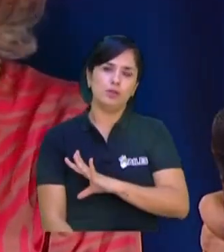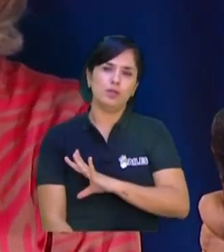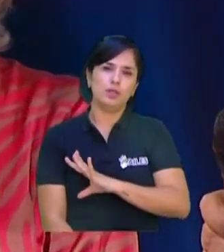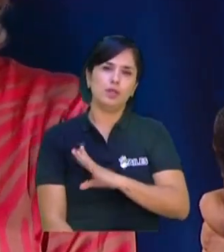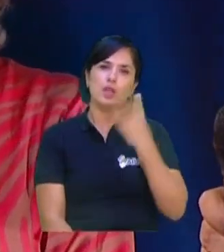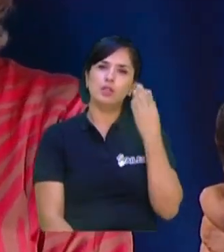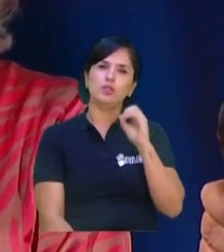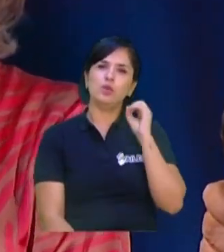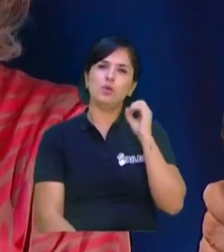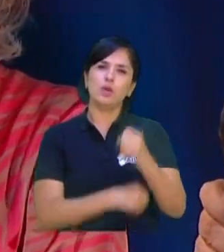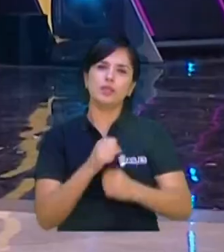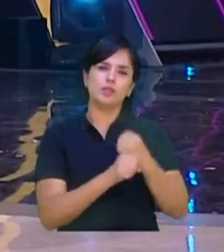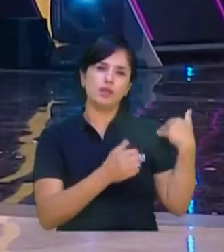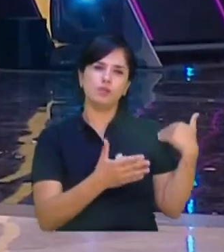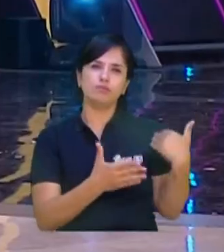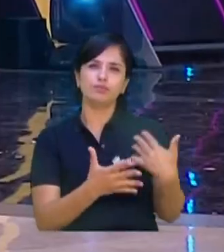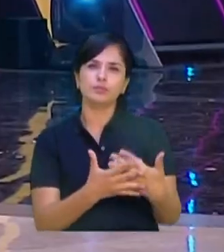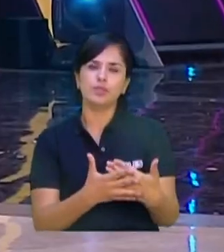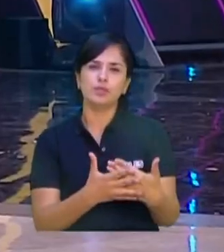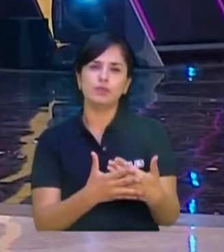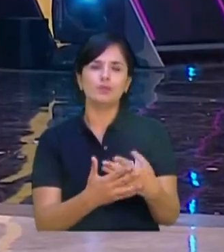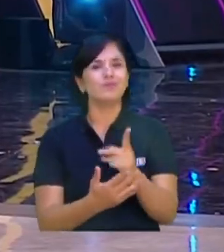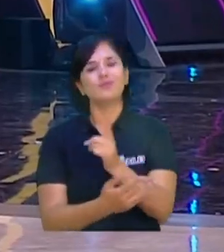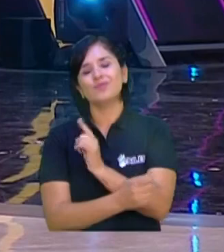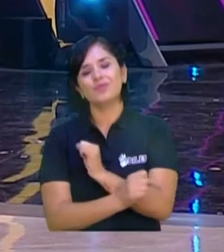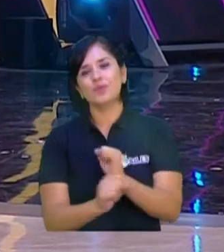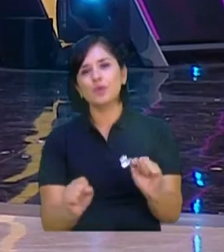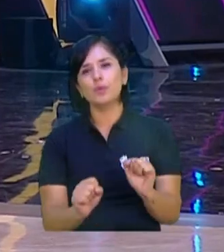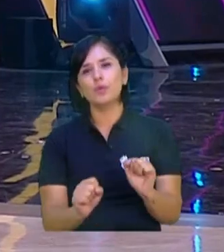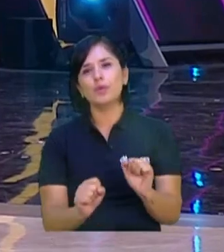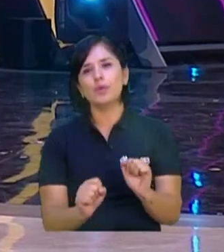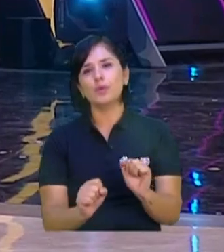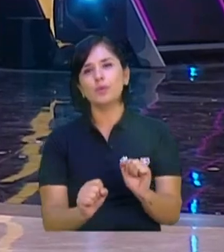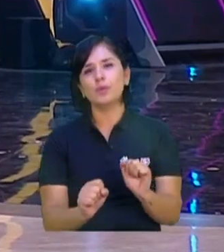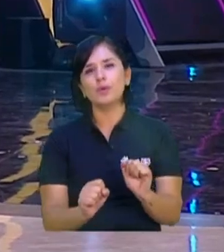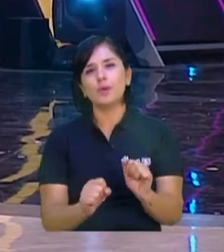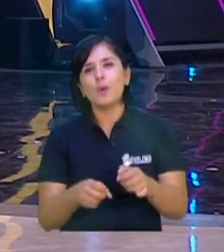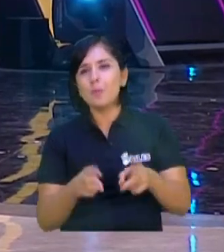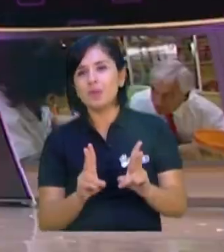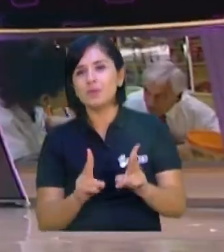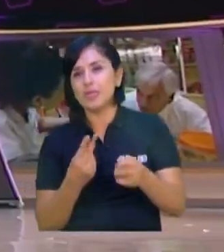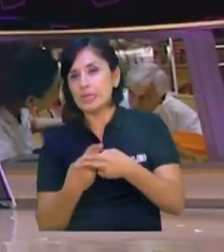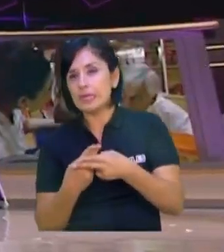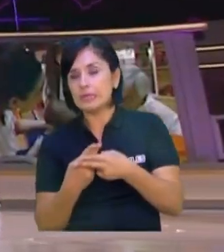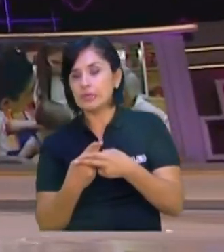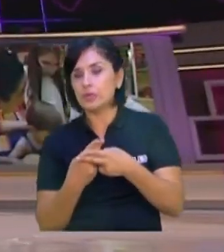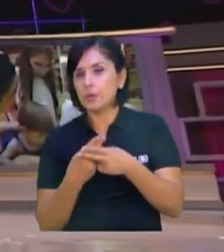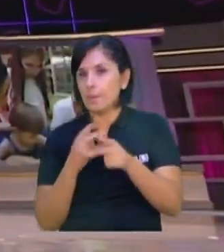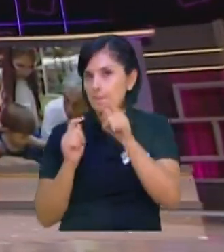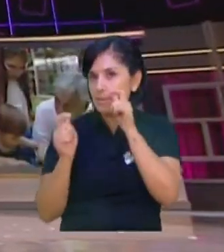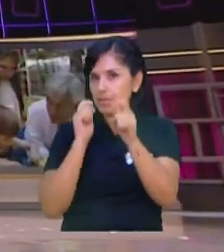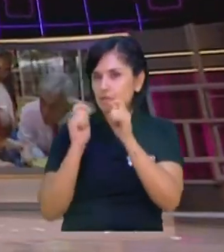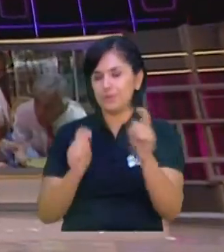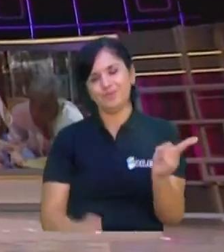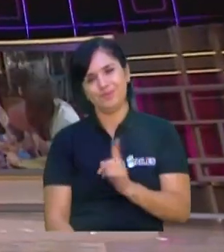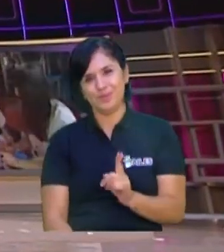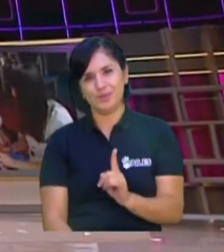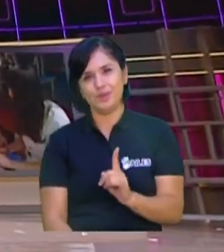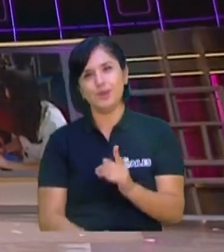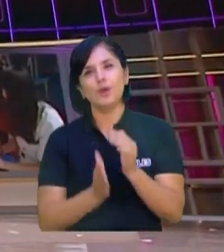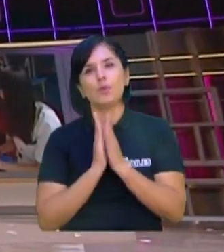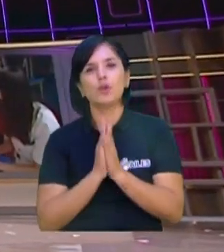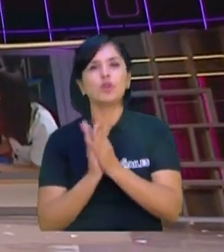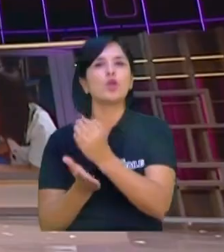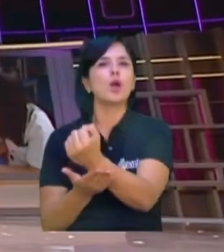40 años no podemos dejar a la Teletón que pase riesgos, así que les pido que ayudemos todos y por supuesto que nosotros